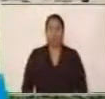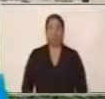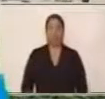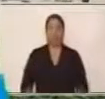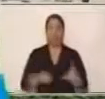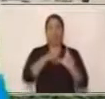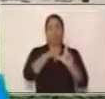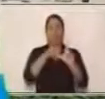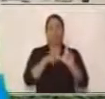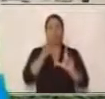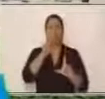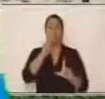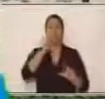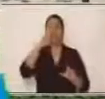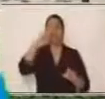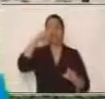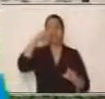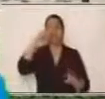vértice,